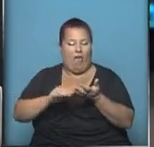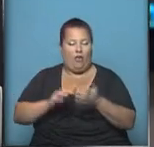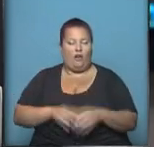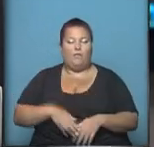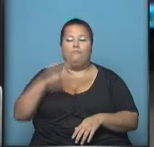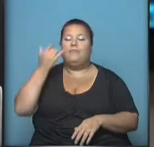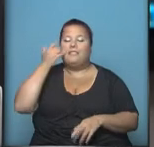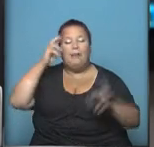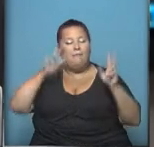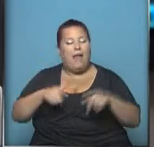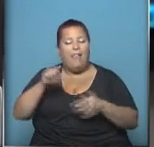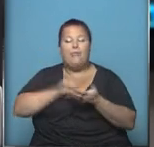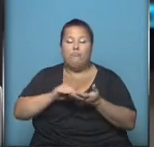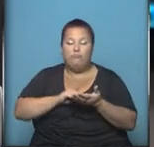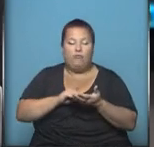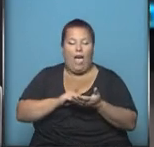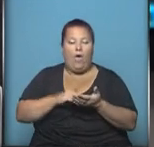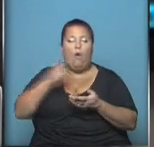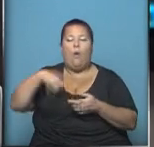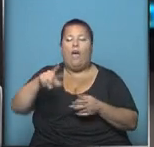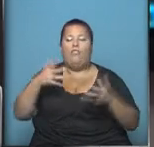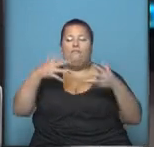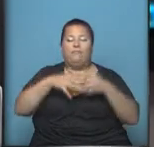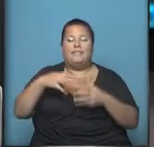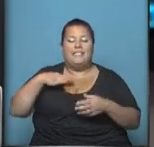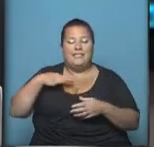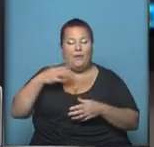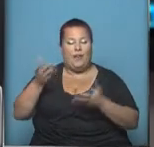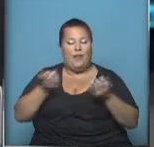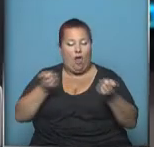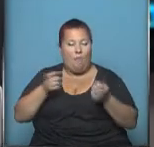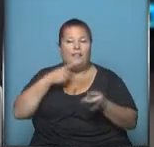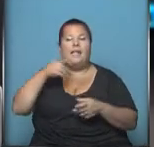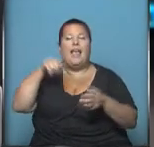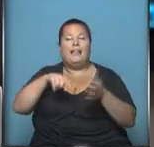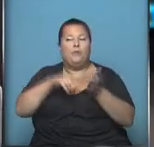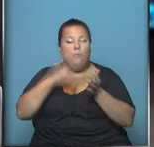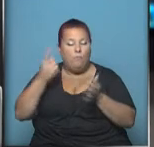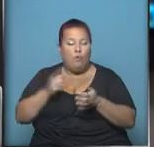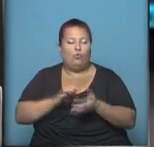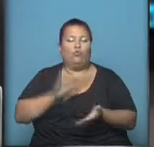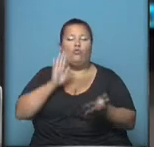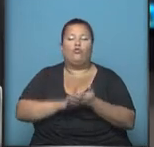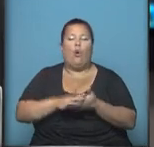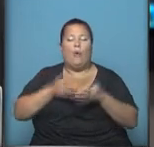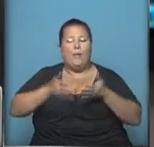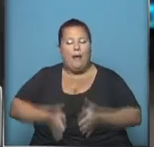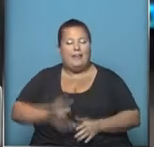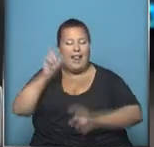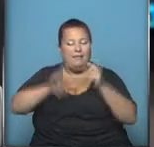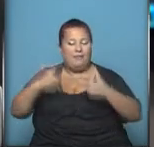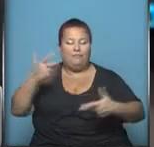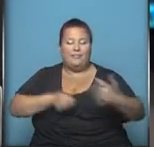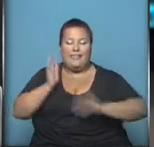habían estipulado los diputados cuando unificaron el código civil y comercial que este punto el de la reproducción humana asistida